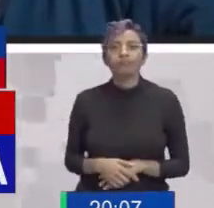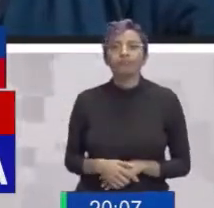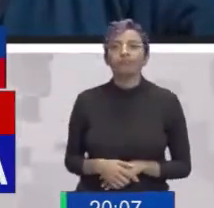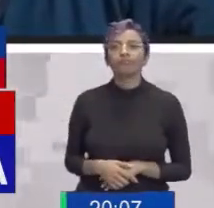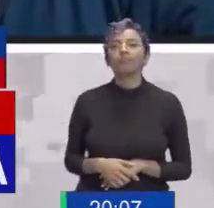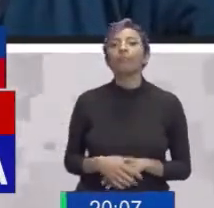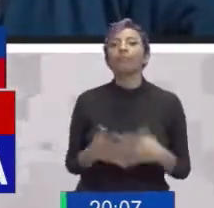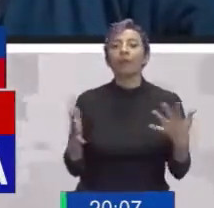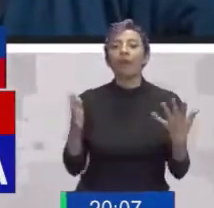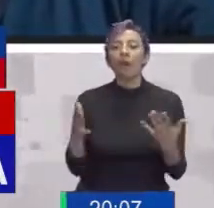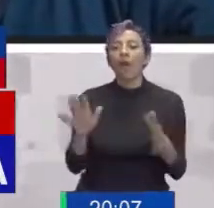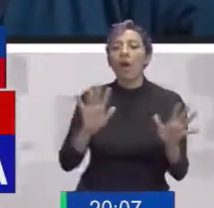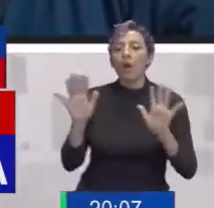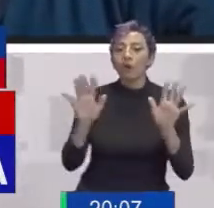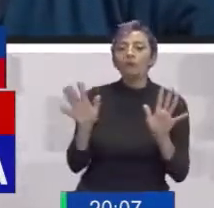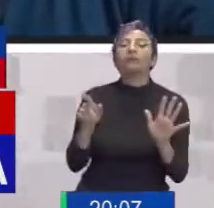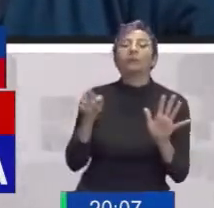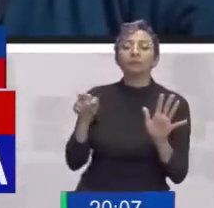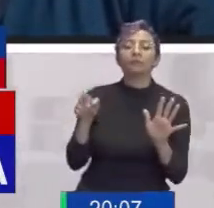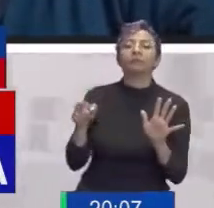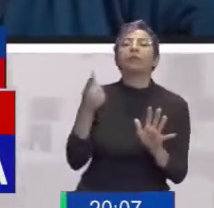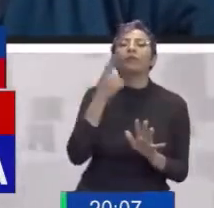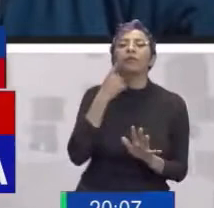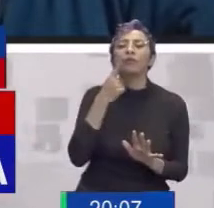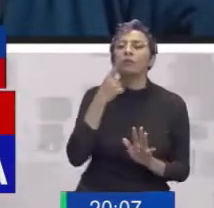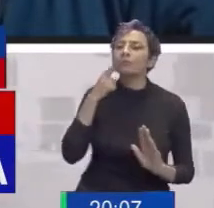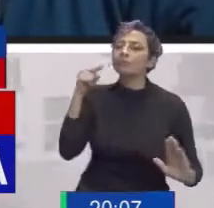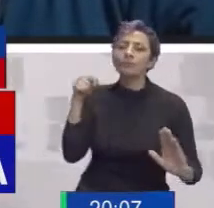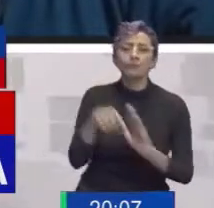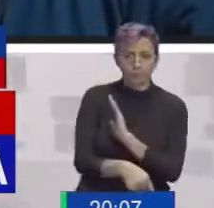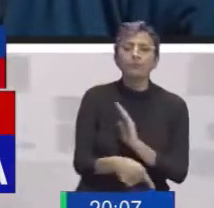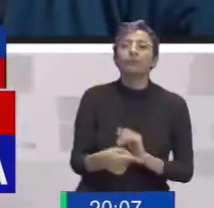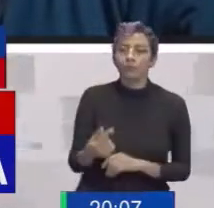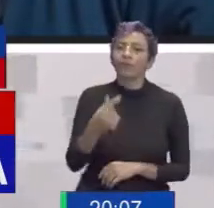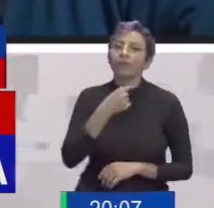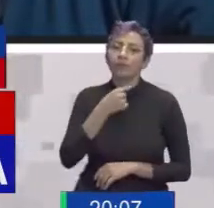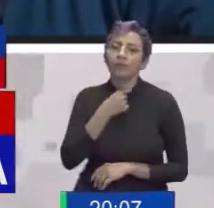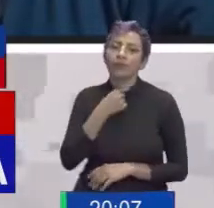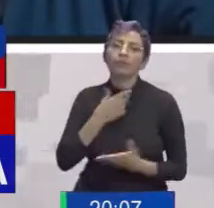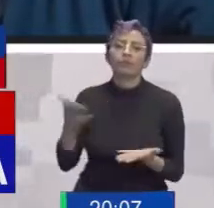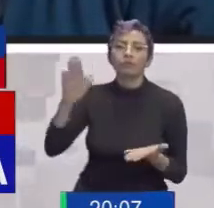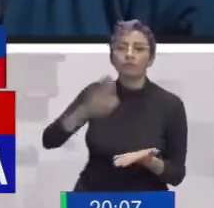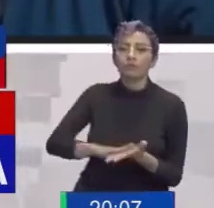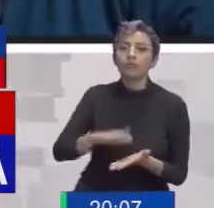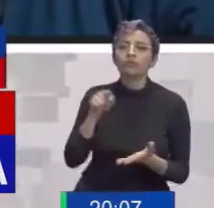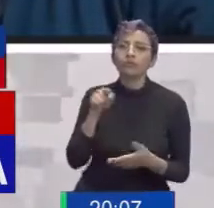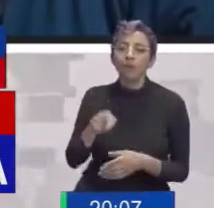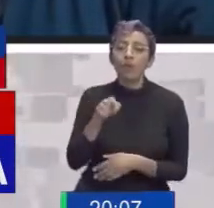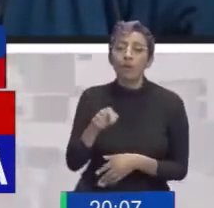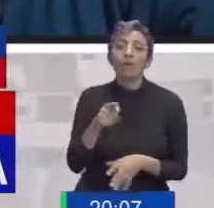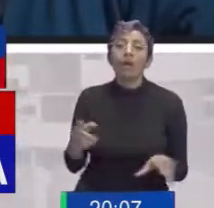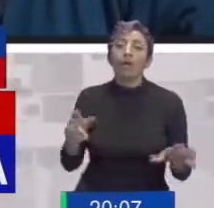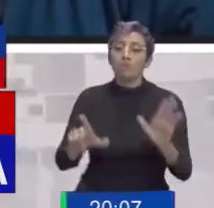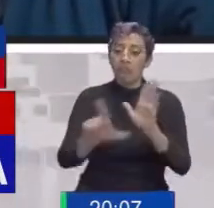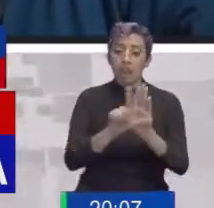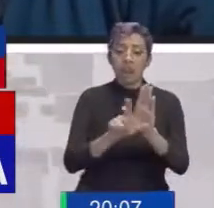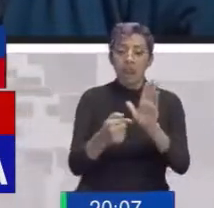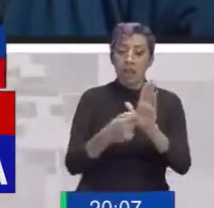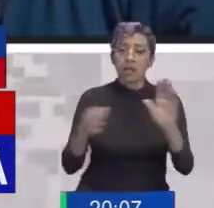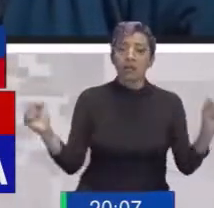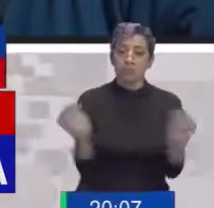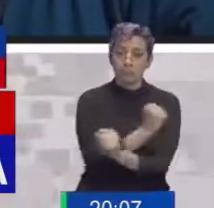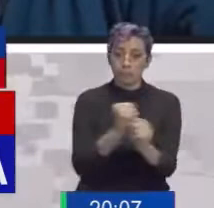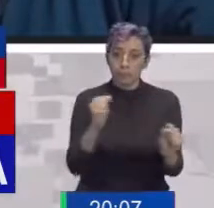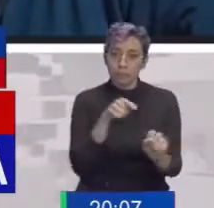momento para poder conocer más acerca de la importancia de la aprobación de esta ley. Y hace cuánto que